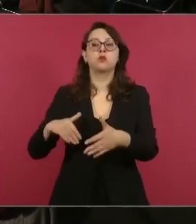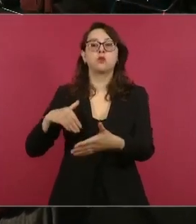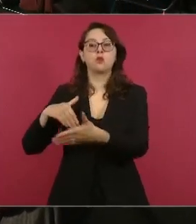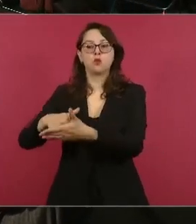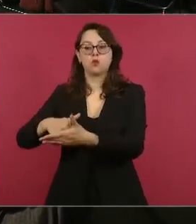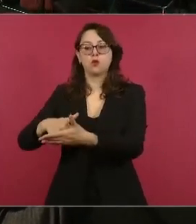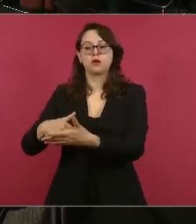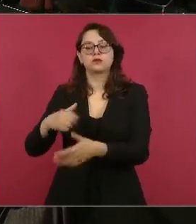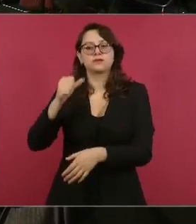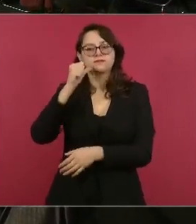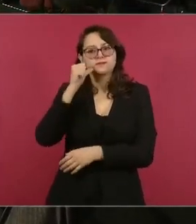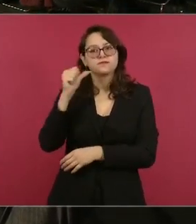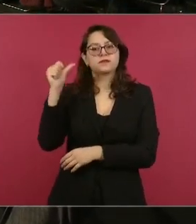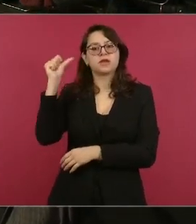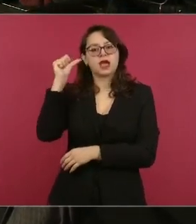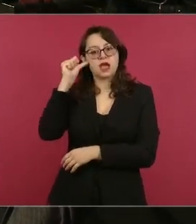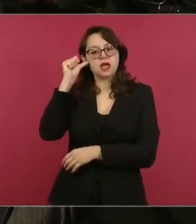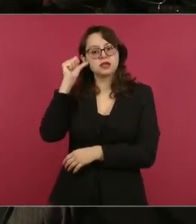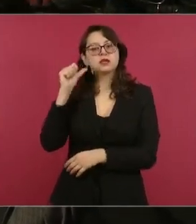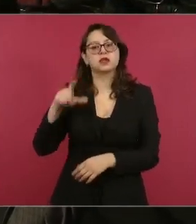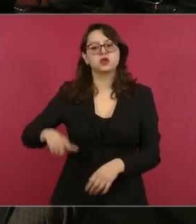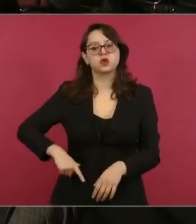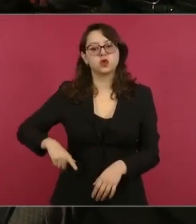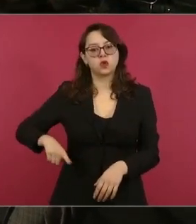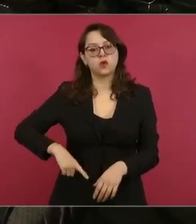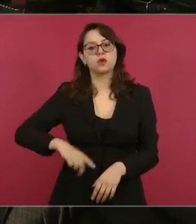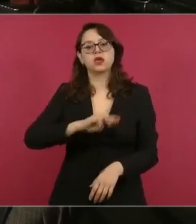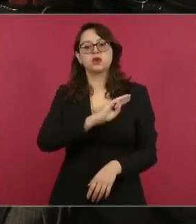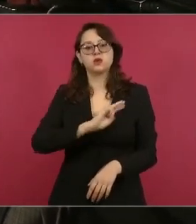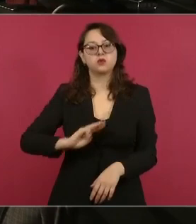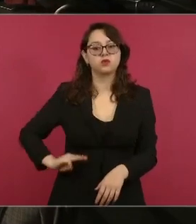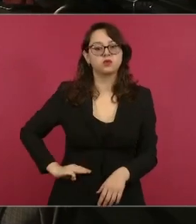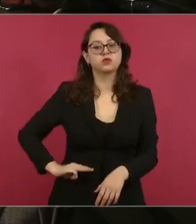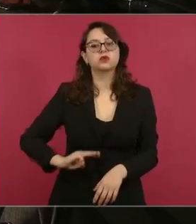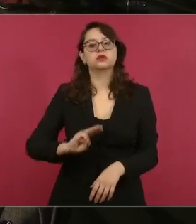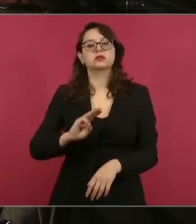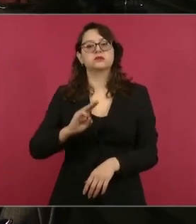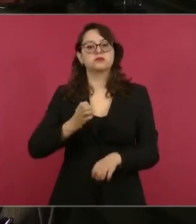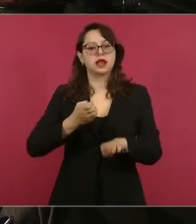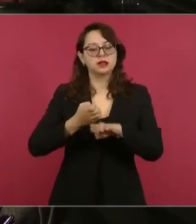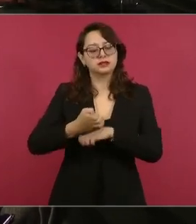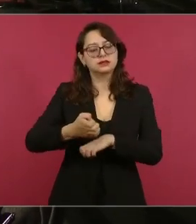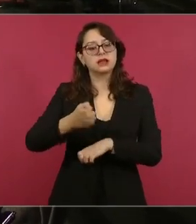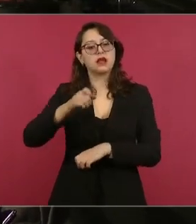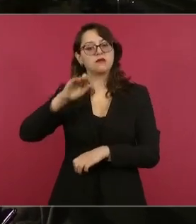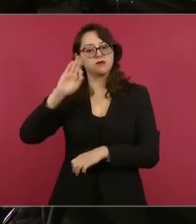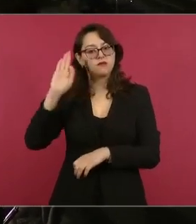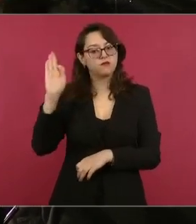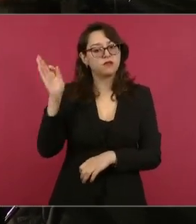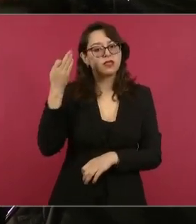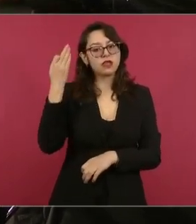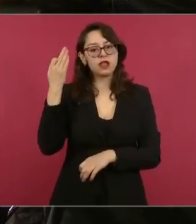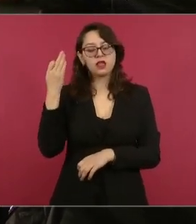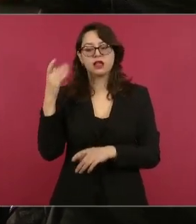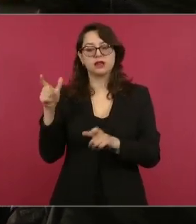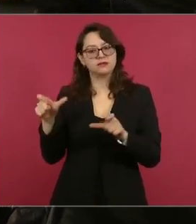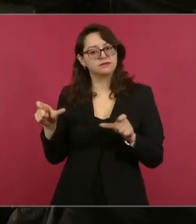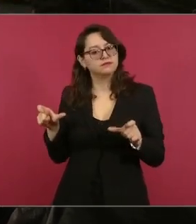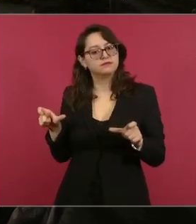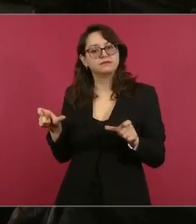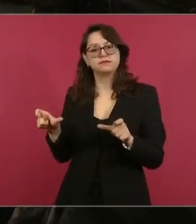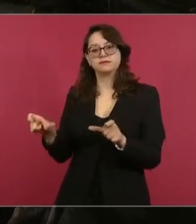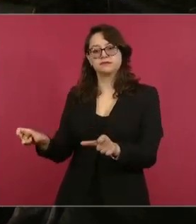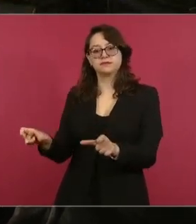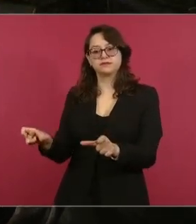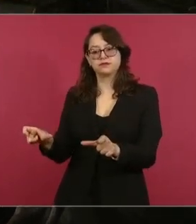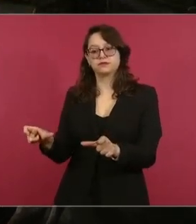estrategia con autoridades estatales, municipales y Guardia Nacional para el control del ingreso aquí a la ciudad